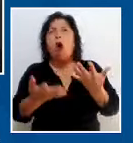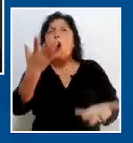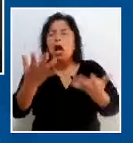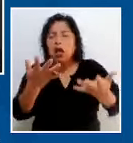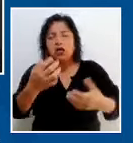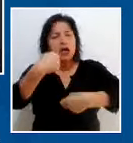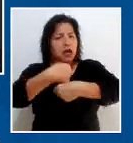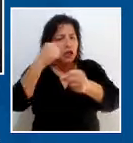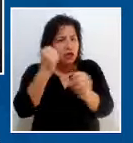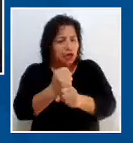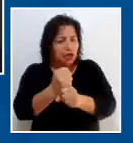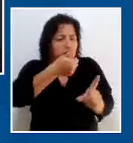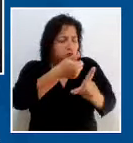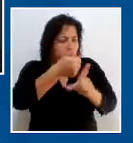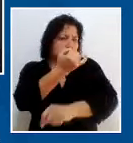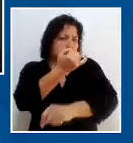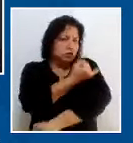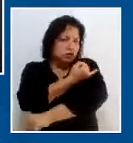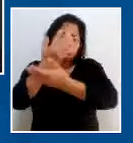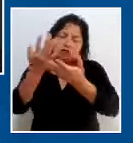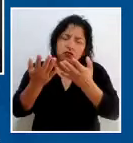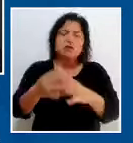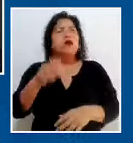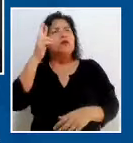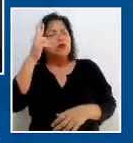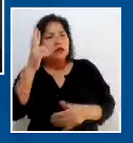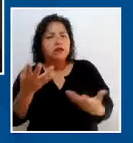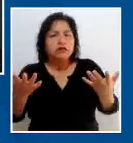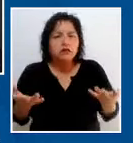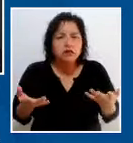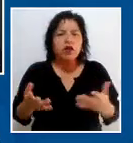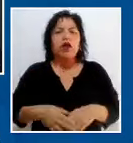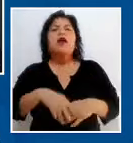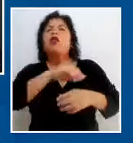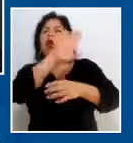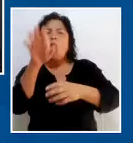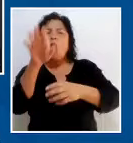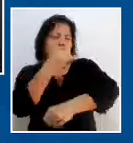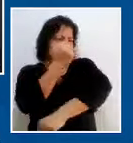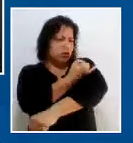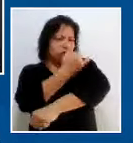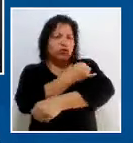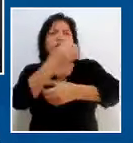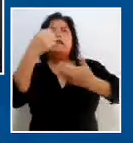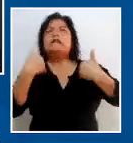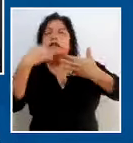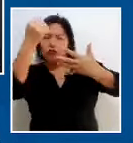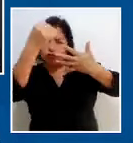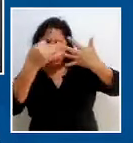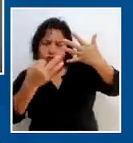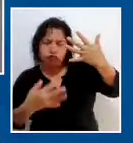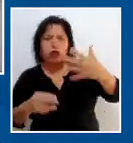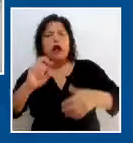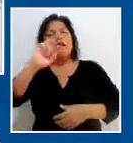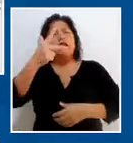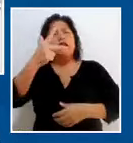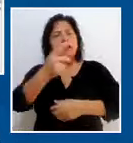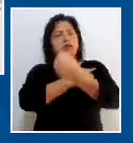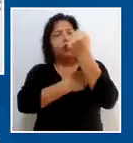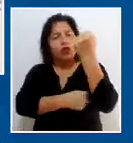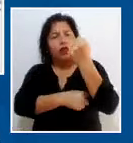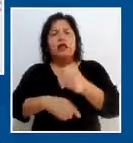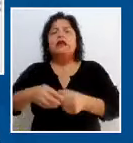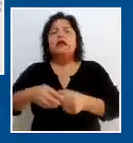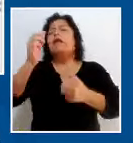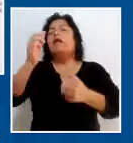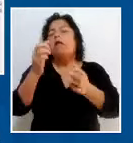¿no? Entonces, dentro de este gran rubro de entidades del Estado, tenemos, por ejemplo, a los tres poderes del Estado: poder legislativo,